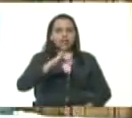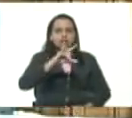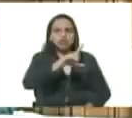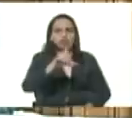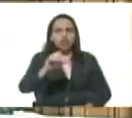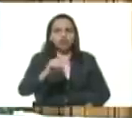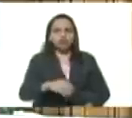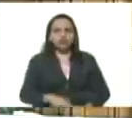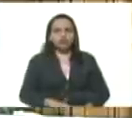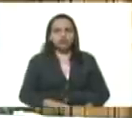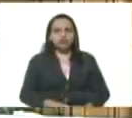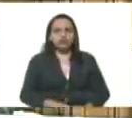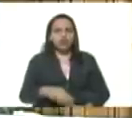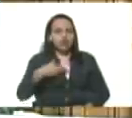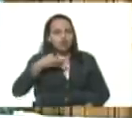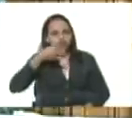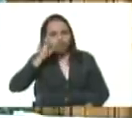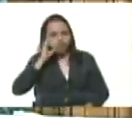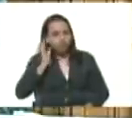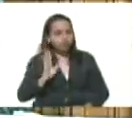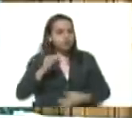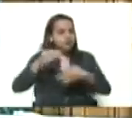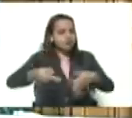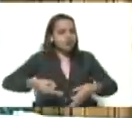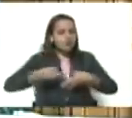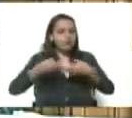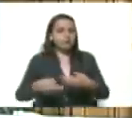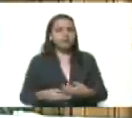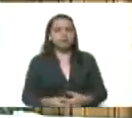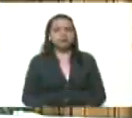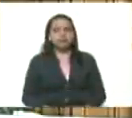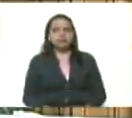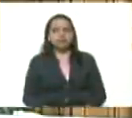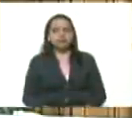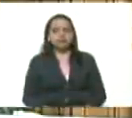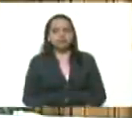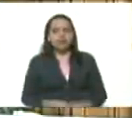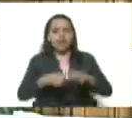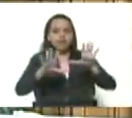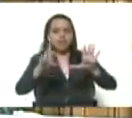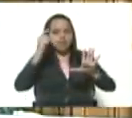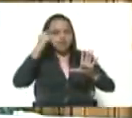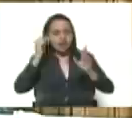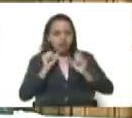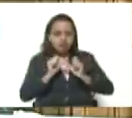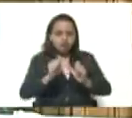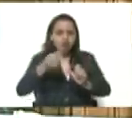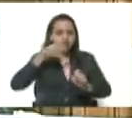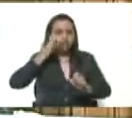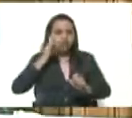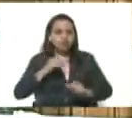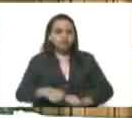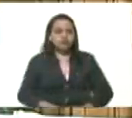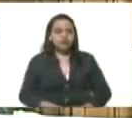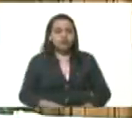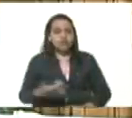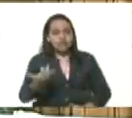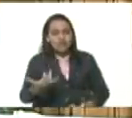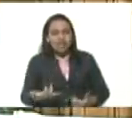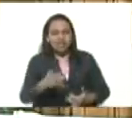Yo me tomo mi té religiosamente. Son 10 días continuos. Voy por el día 8,